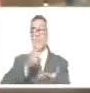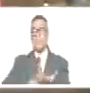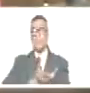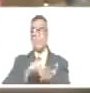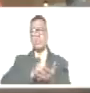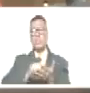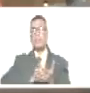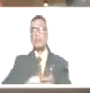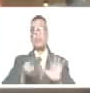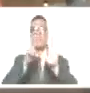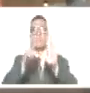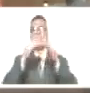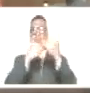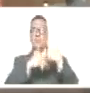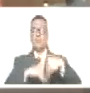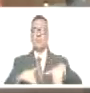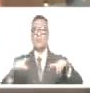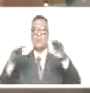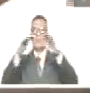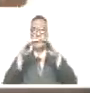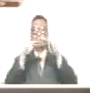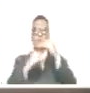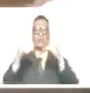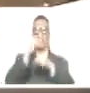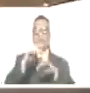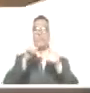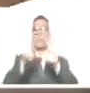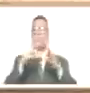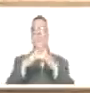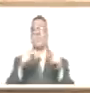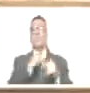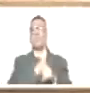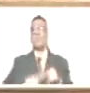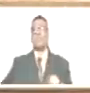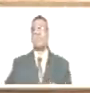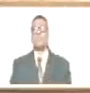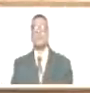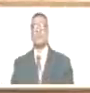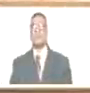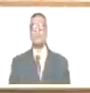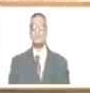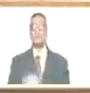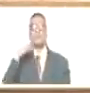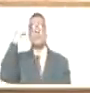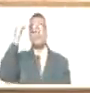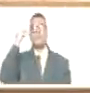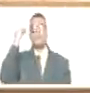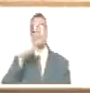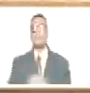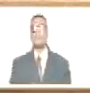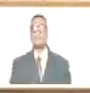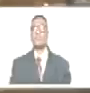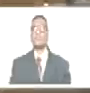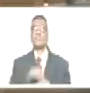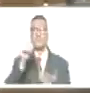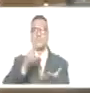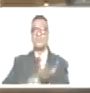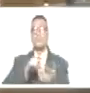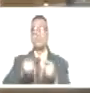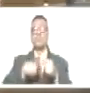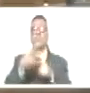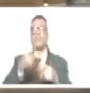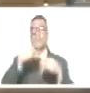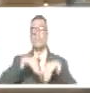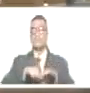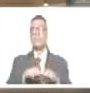7 pase a ser el artículo 6. Esto, señor presidente. En consideración, aprobado. Siguiente.